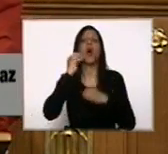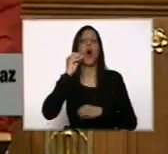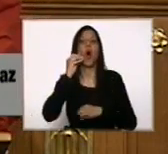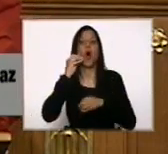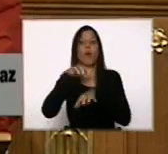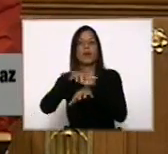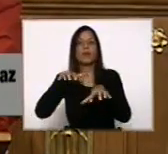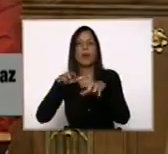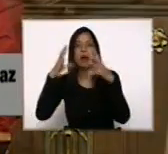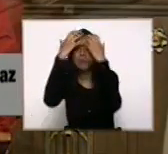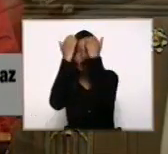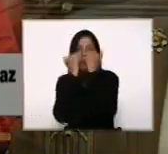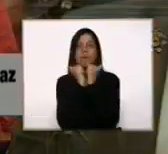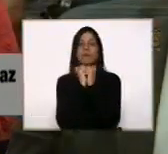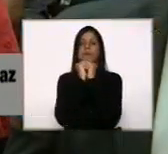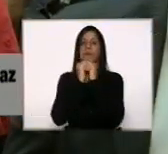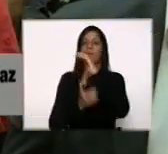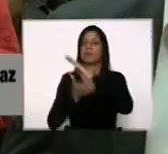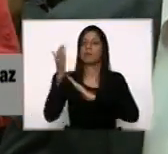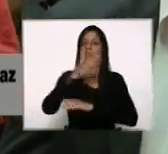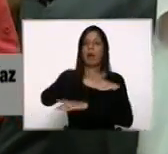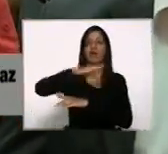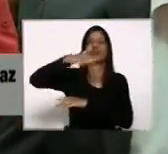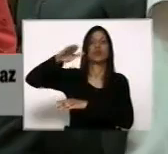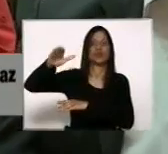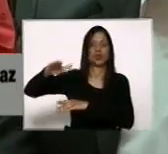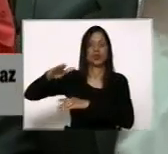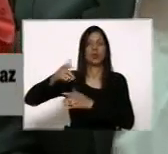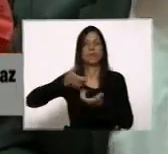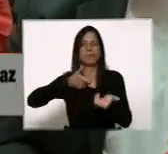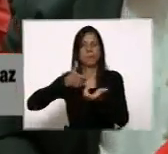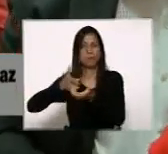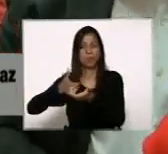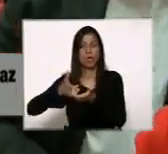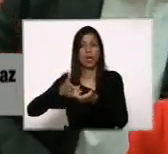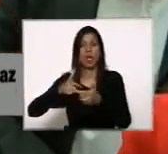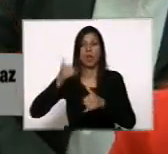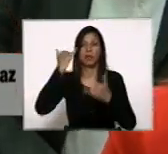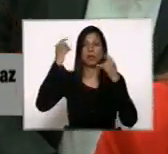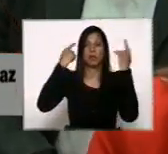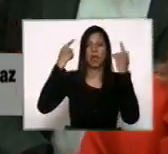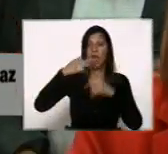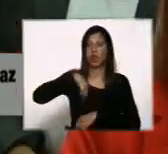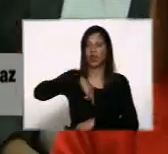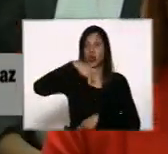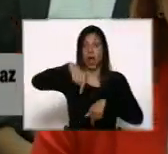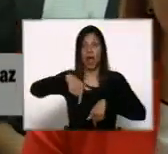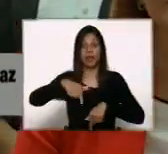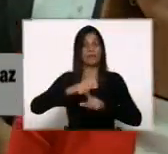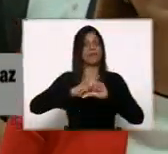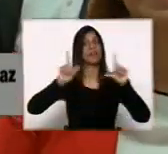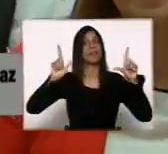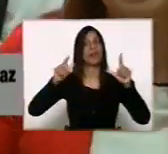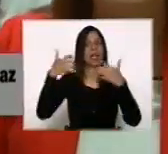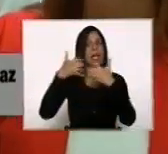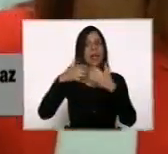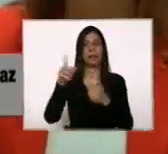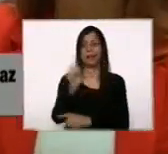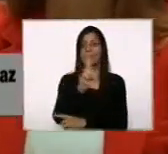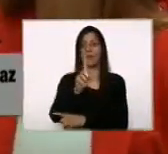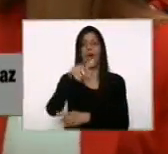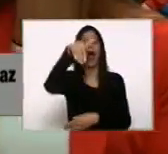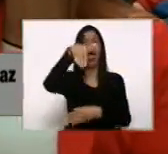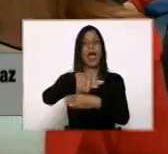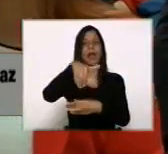exponer sus ideas porque eran masacrados. Nosotros estamos proponiendo elecciones, elecciones.